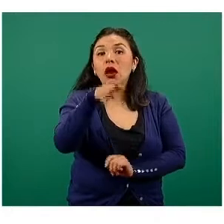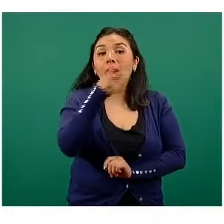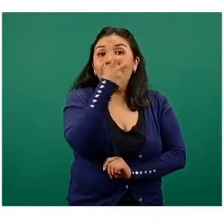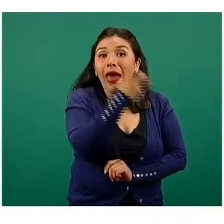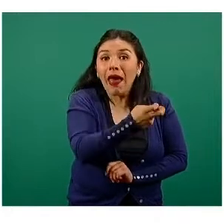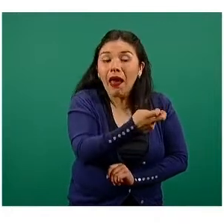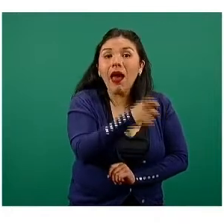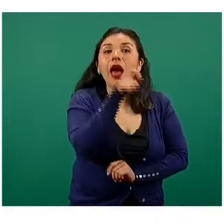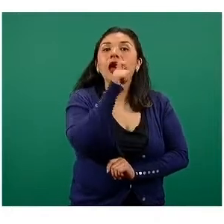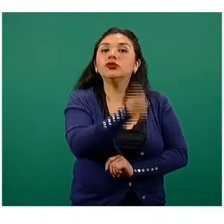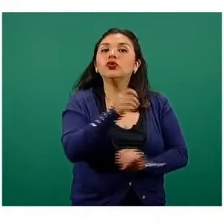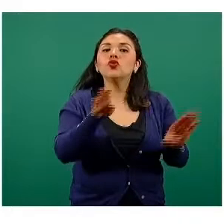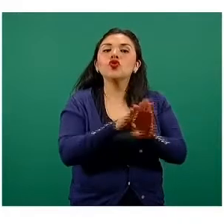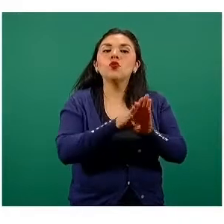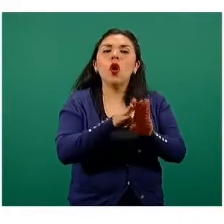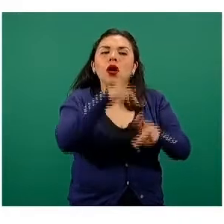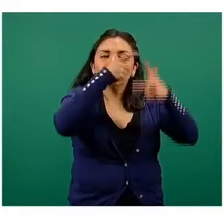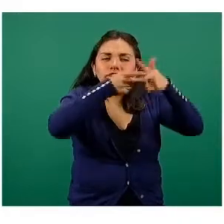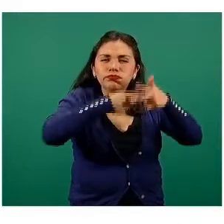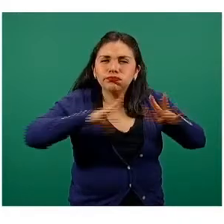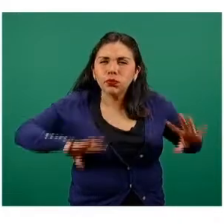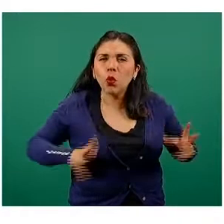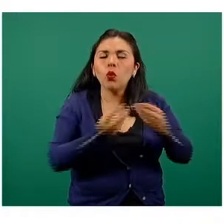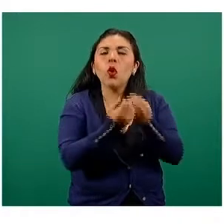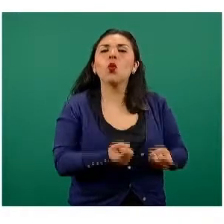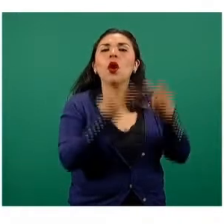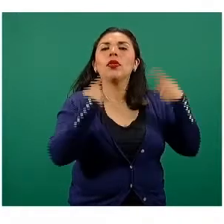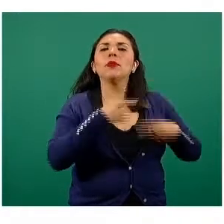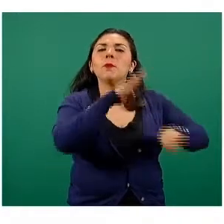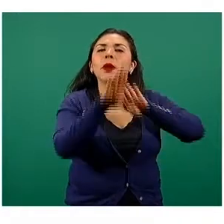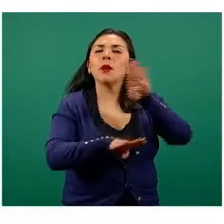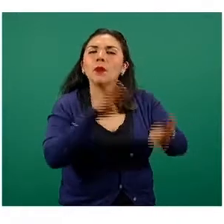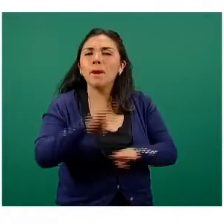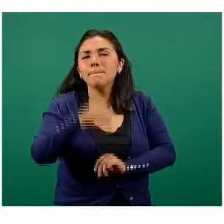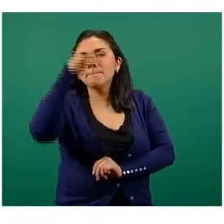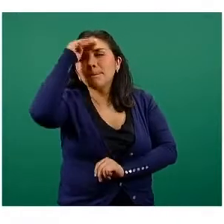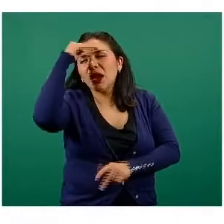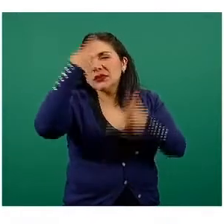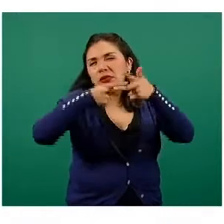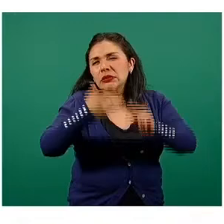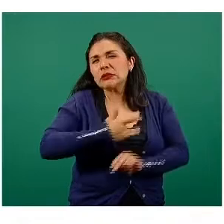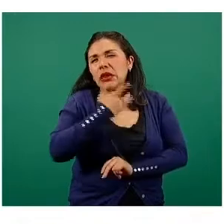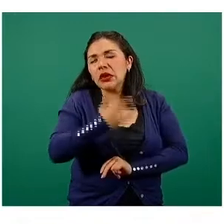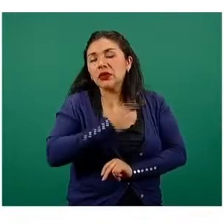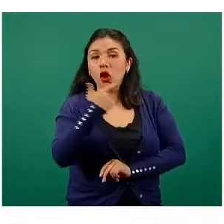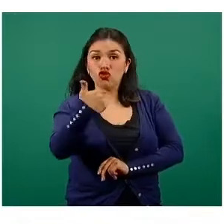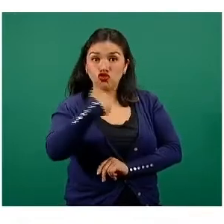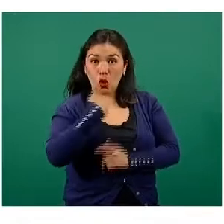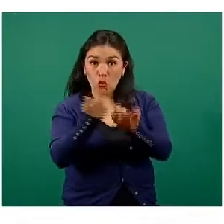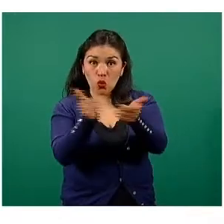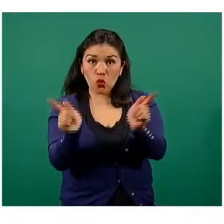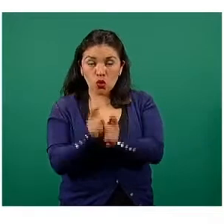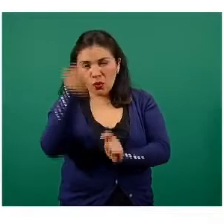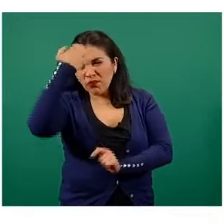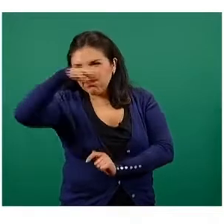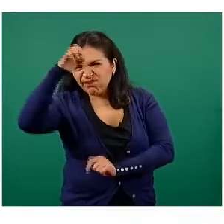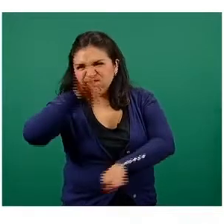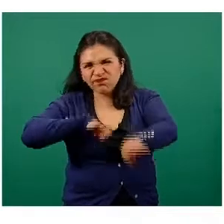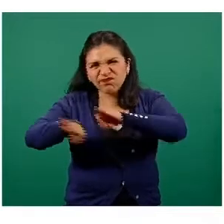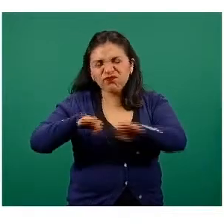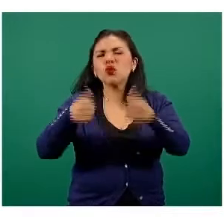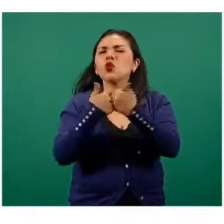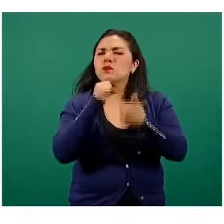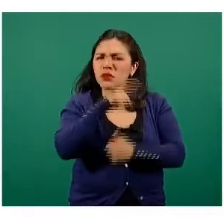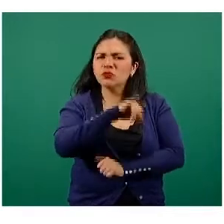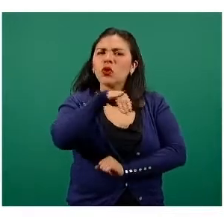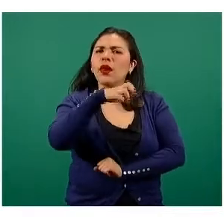su estimación de la mortalidad esperada. Nosotros en el grupo experto, donde también está participando